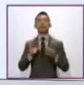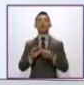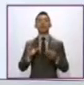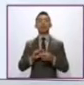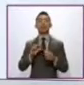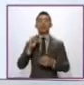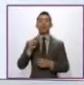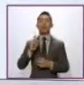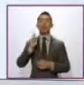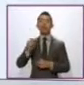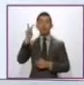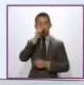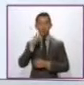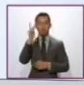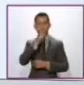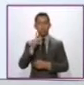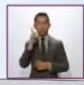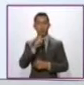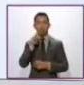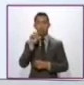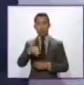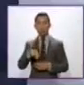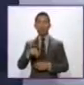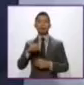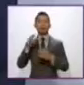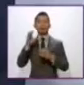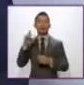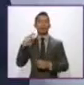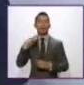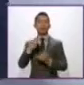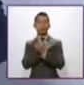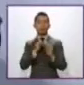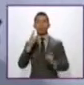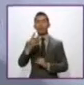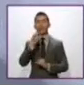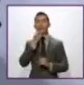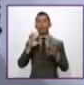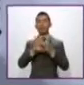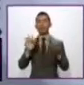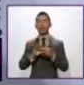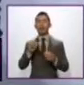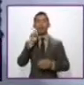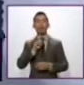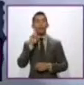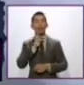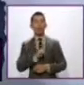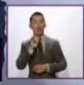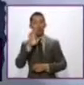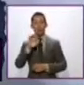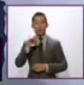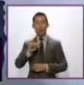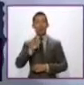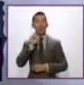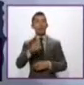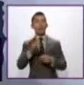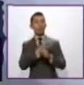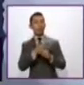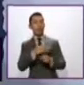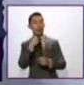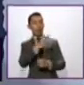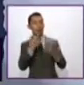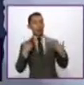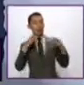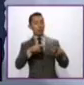del PAN y Querétaro Independiente, Mauricio Curi González. Adelante, candidato, tiene 1 minuto. Mira, Celia, Morena, lo que tú